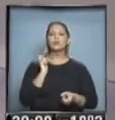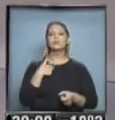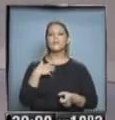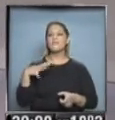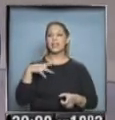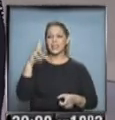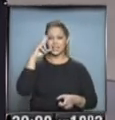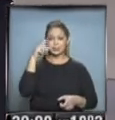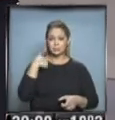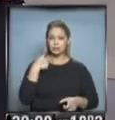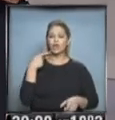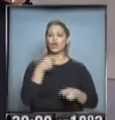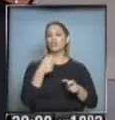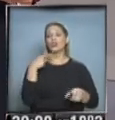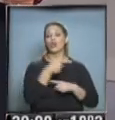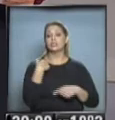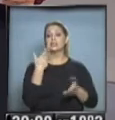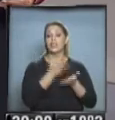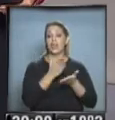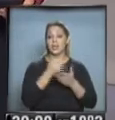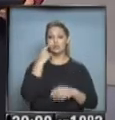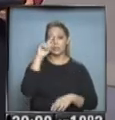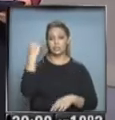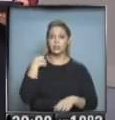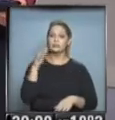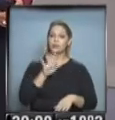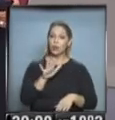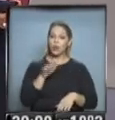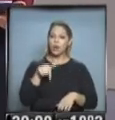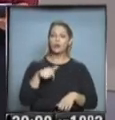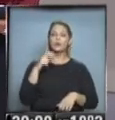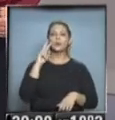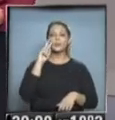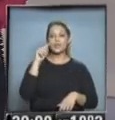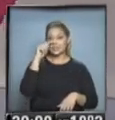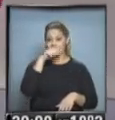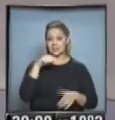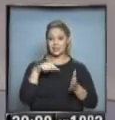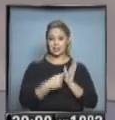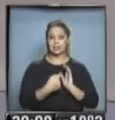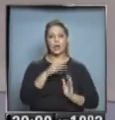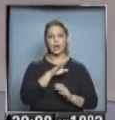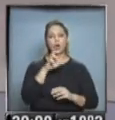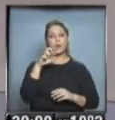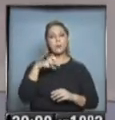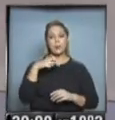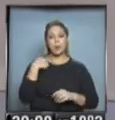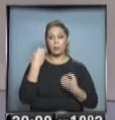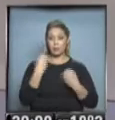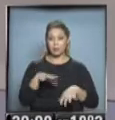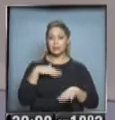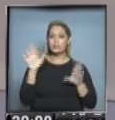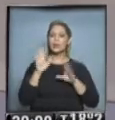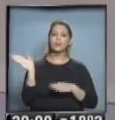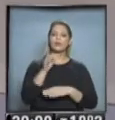al derecho internacional. Vamos a dar cuenta en detalles. ¿Cómo les va? Esta es la edición central de Visión 7. Pablo, buenas noches. Hola Cecilia, así empezamos. El saludo